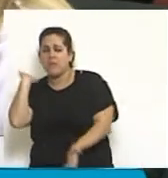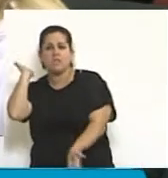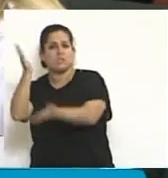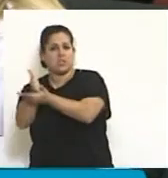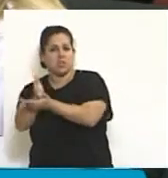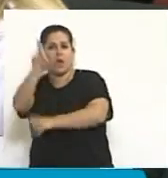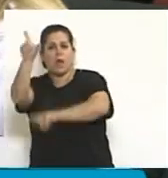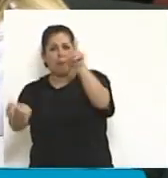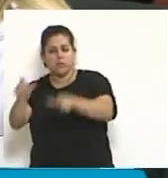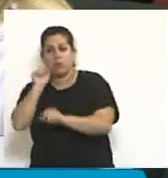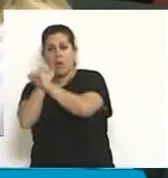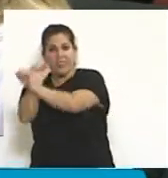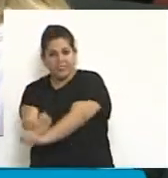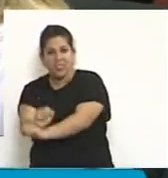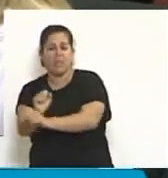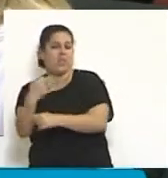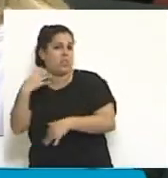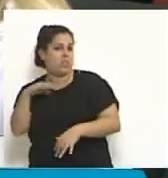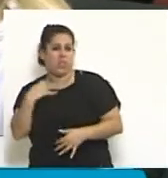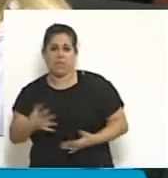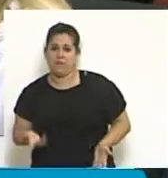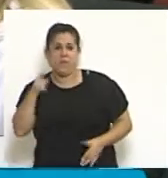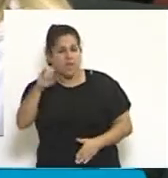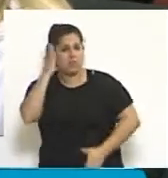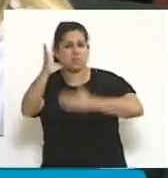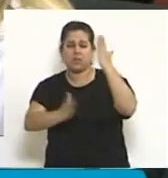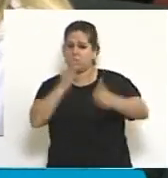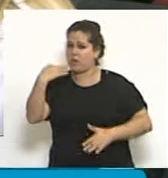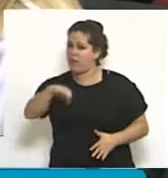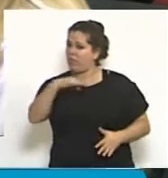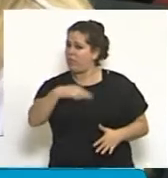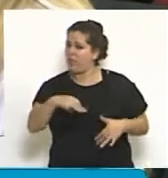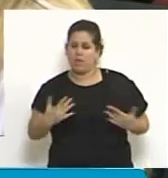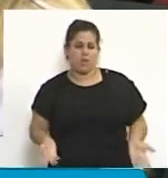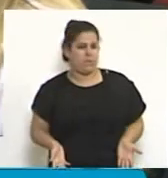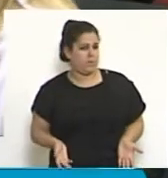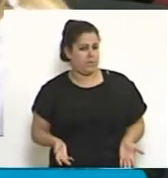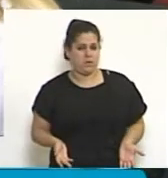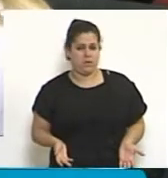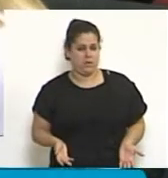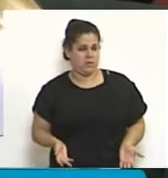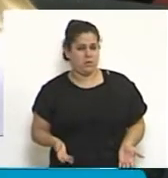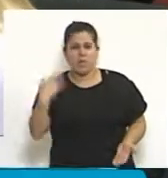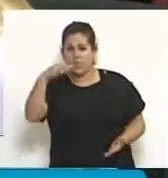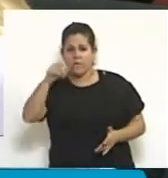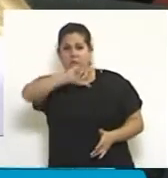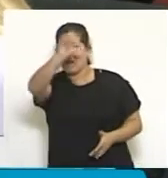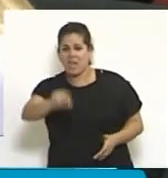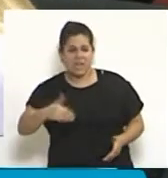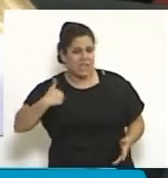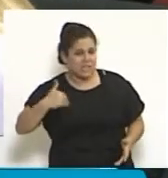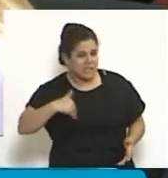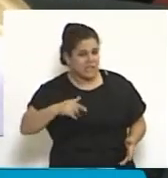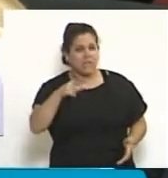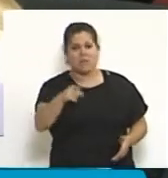cometen delitos. Le digo la verdad, este es el gran sueño, la gran utopía de muchos de nosotros, en algún momento que la Argentina pueda tener